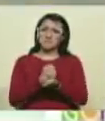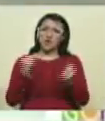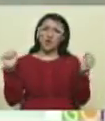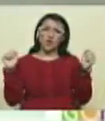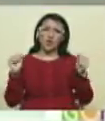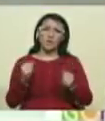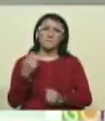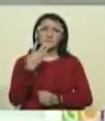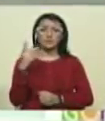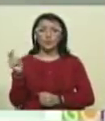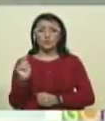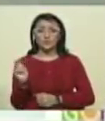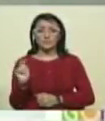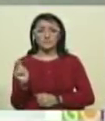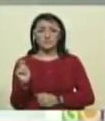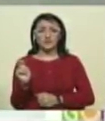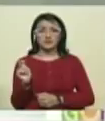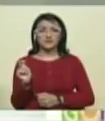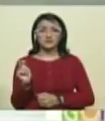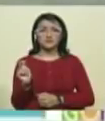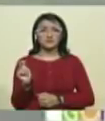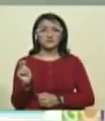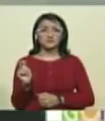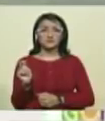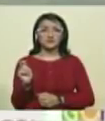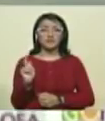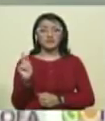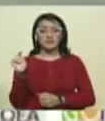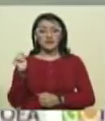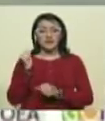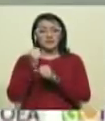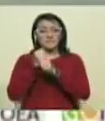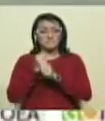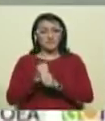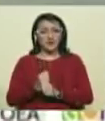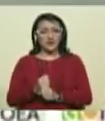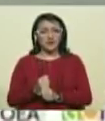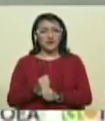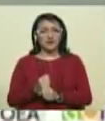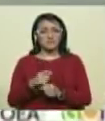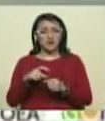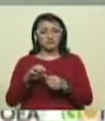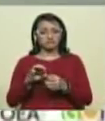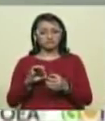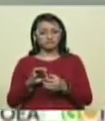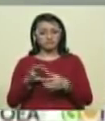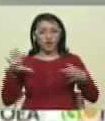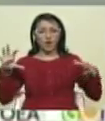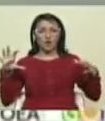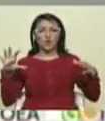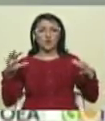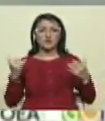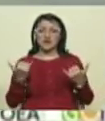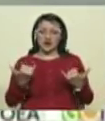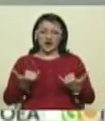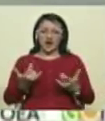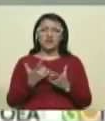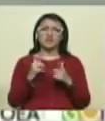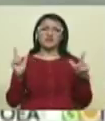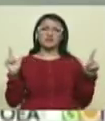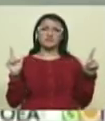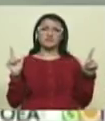24 meses hay que durar tiempo para romper todas las amarras, pero ya hoy somos libres y